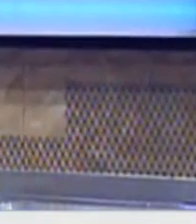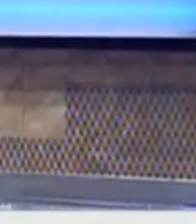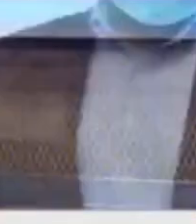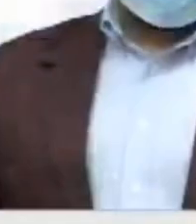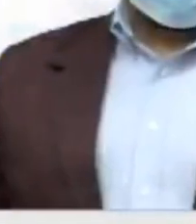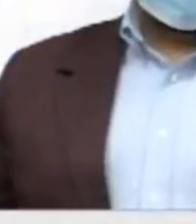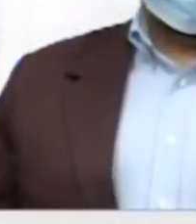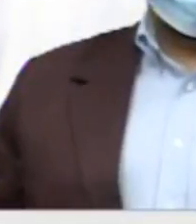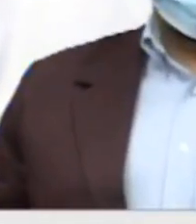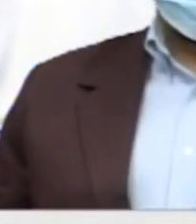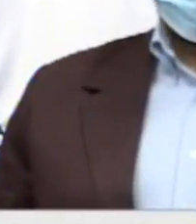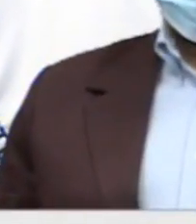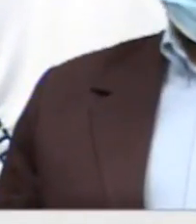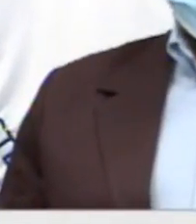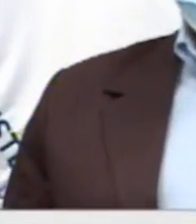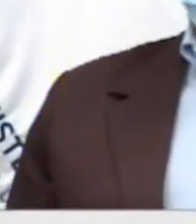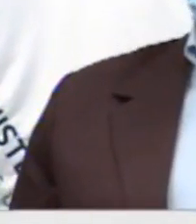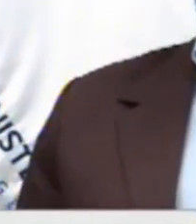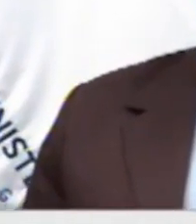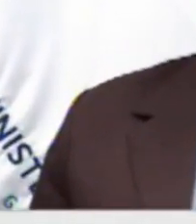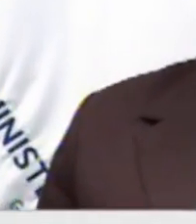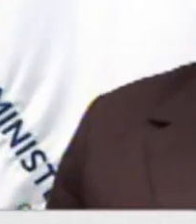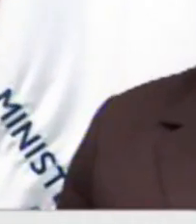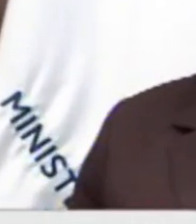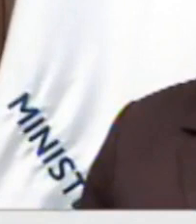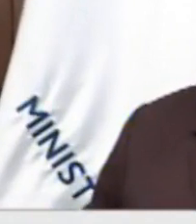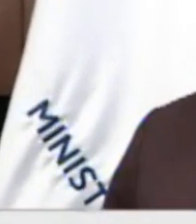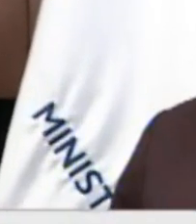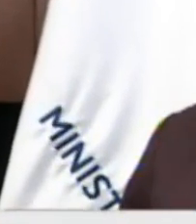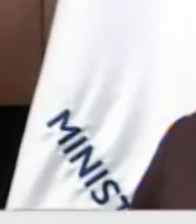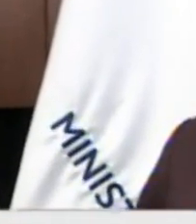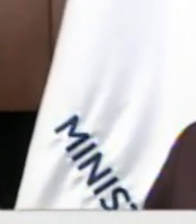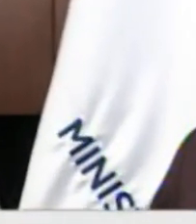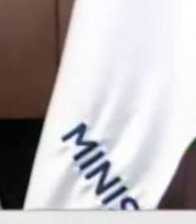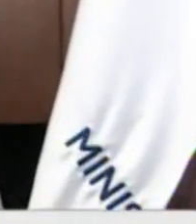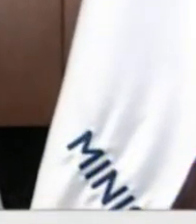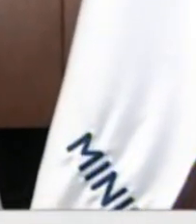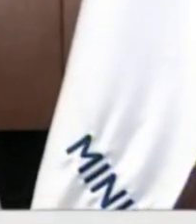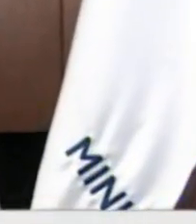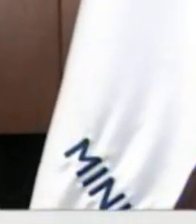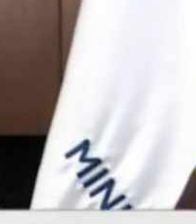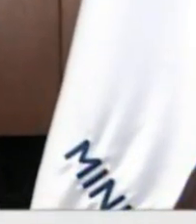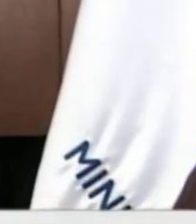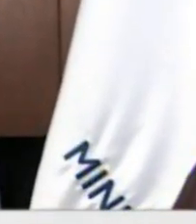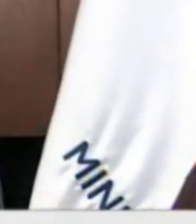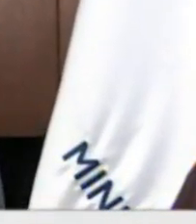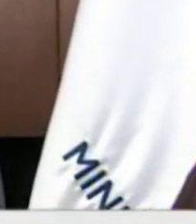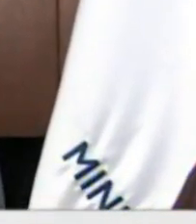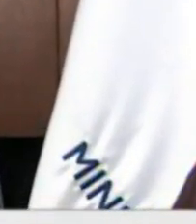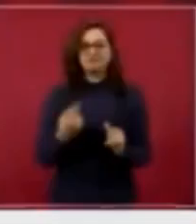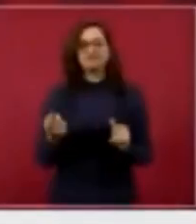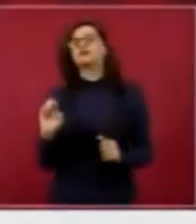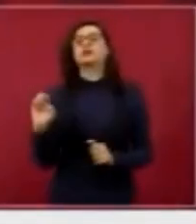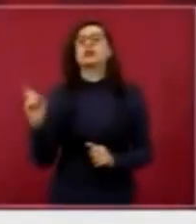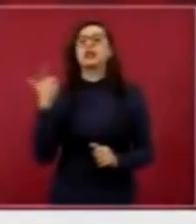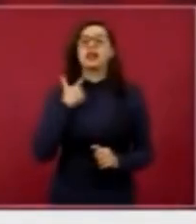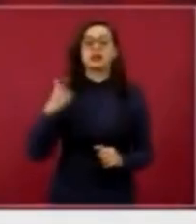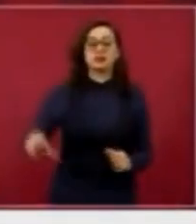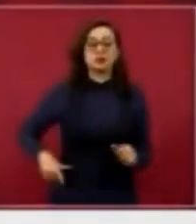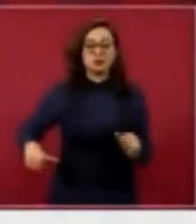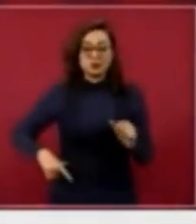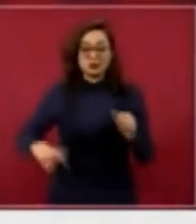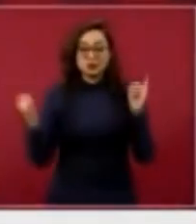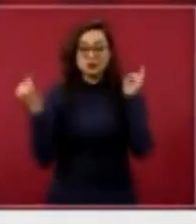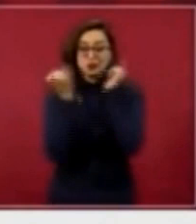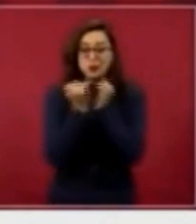el titular de la cartera de economía confirmó este martes que durante una reunión con los representantes de la embajada de méxico en guatemala se anunció la visita